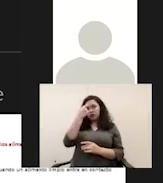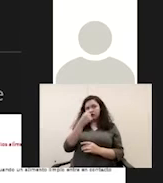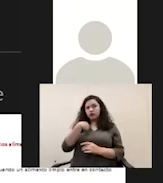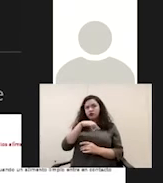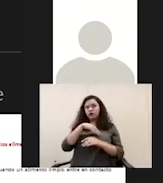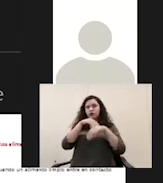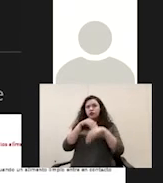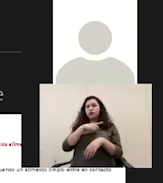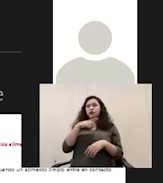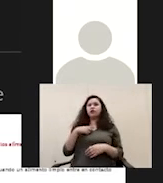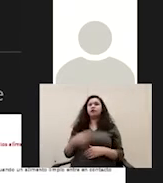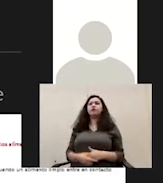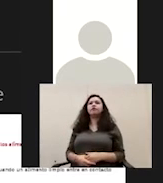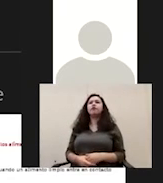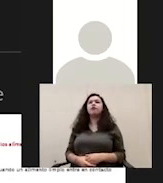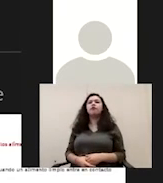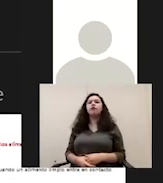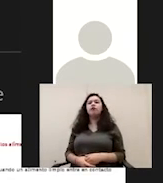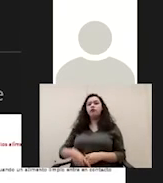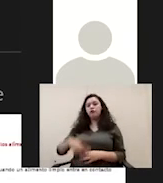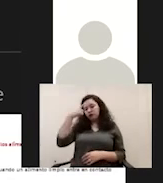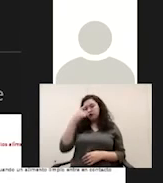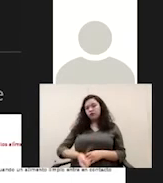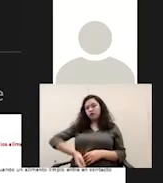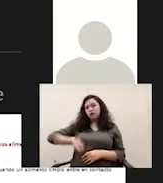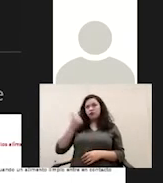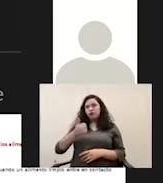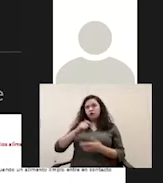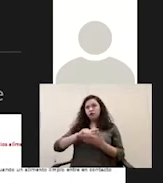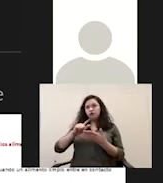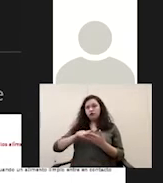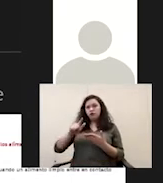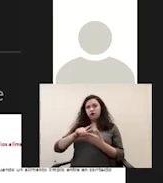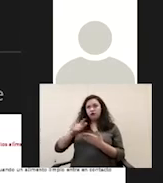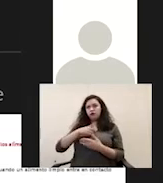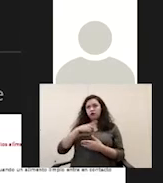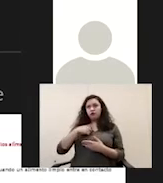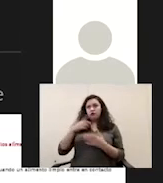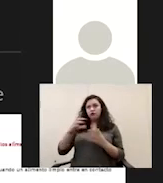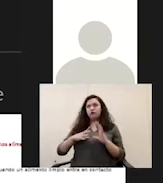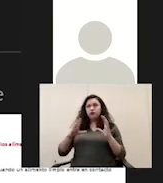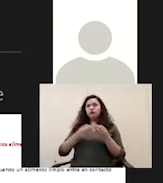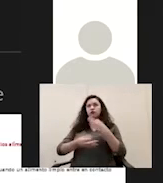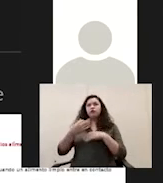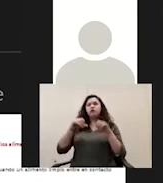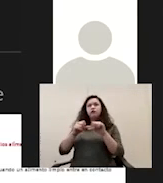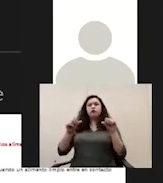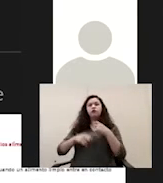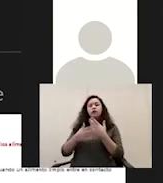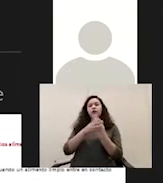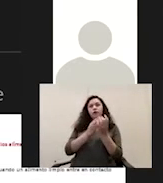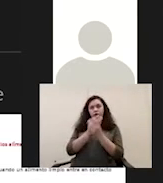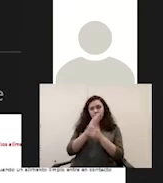de verificación. La primera clave es mantener la limpieza. La limpieza va a ser en todas las áreas, en manos,